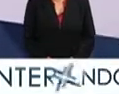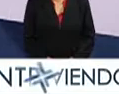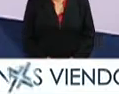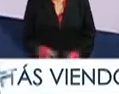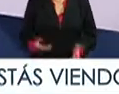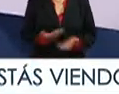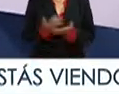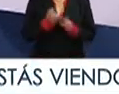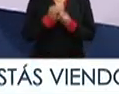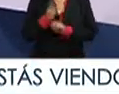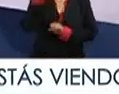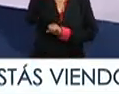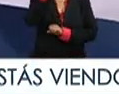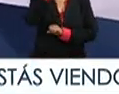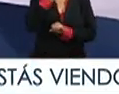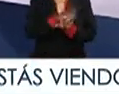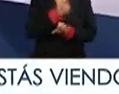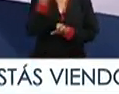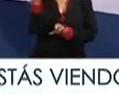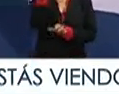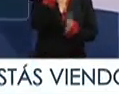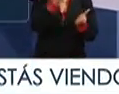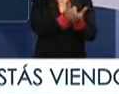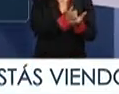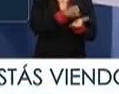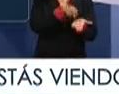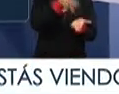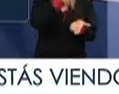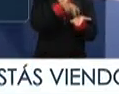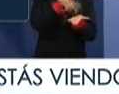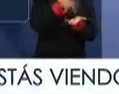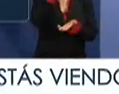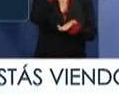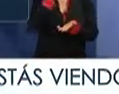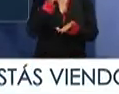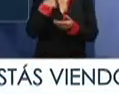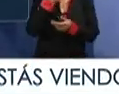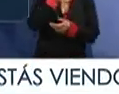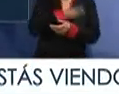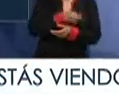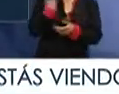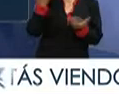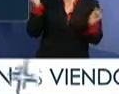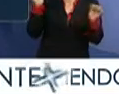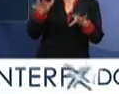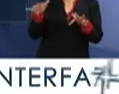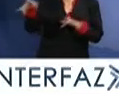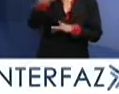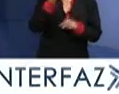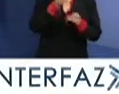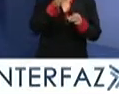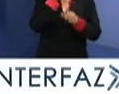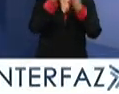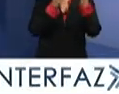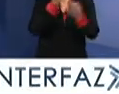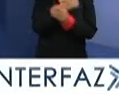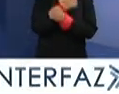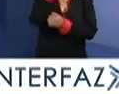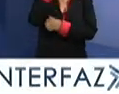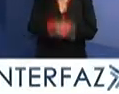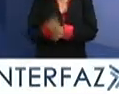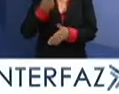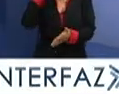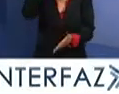Vamos con la información cultural porque la ciudad de Saltillo en Coahuila está de fiesta y la Agencia Informativa de Educación de México